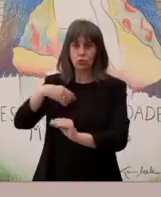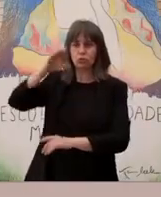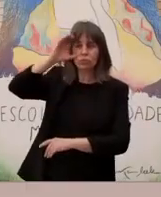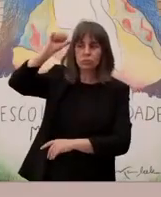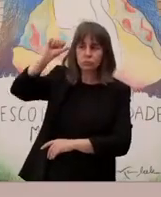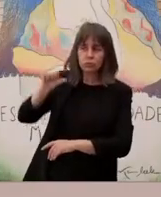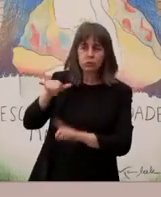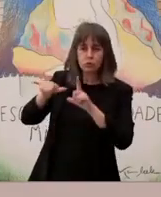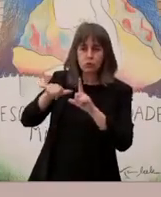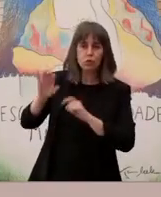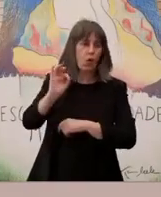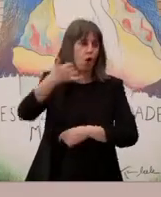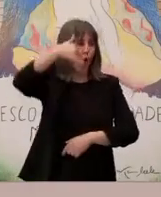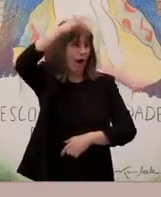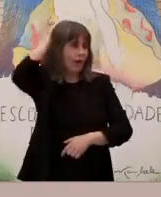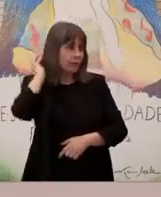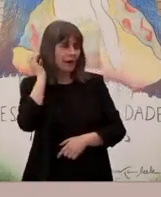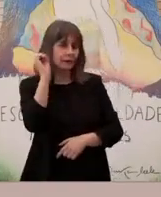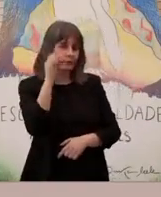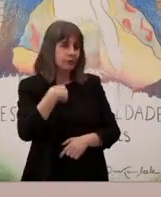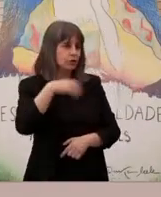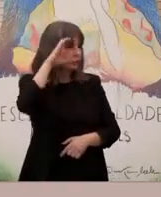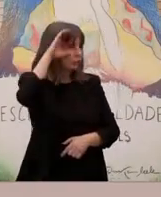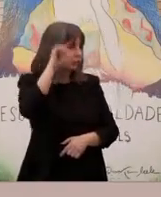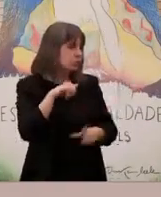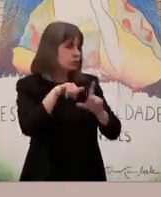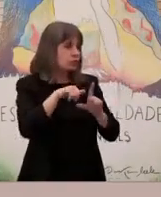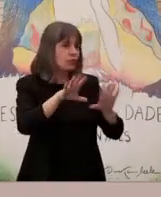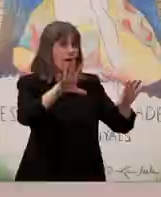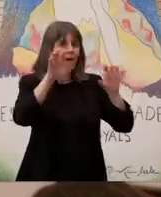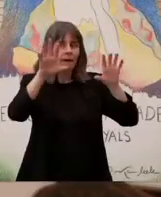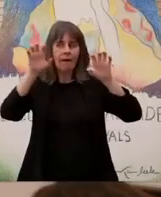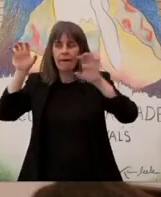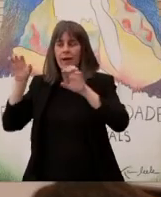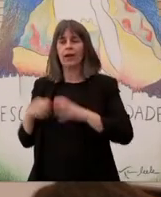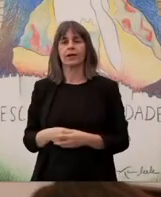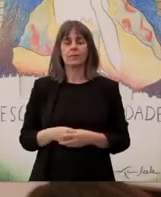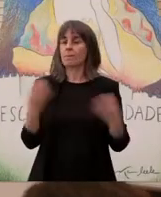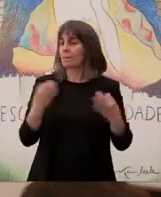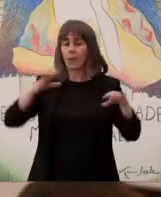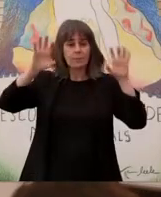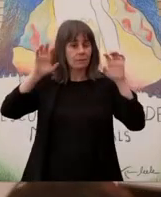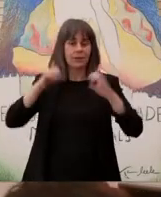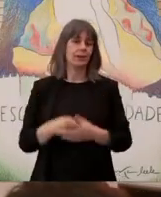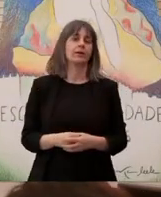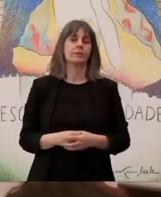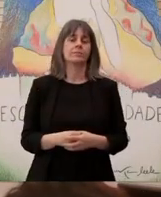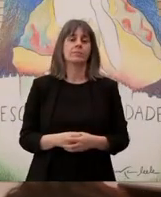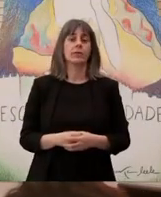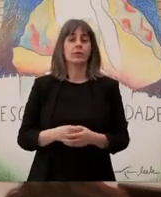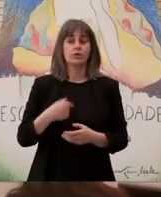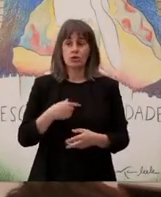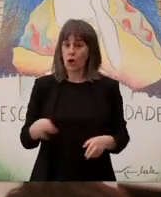creo que se aprende hay que aprender Y como digo desde el principio insisto en esta reunión sea que me da esta oportunidad